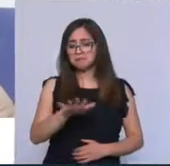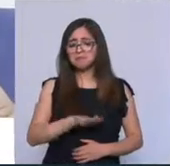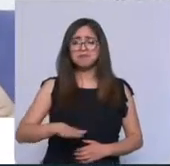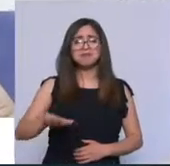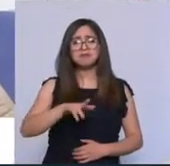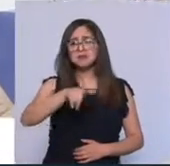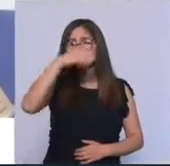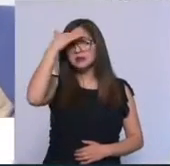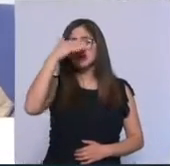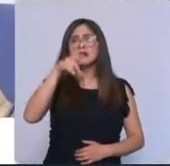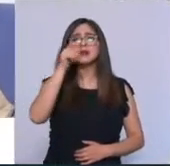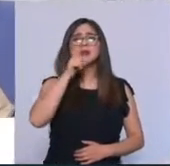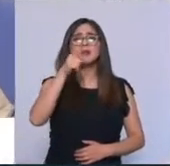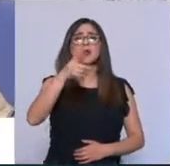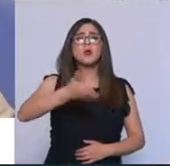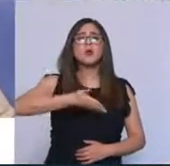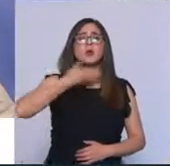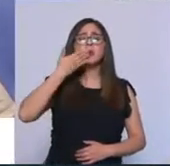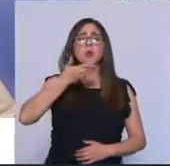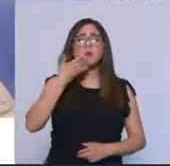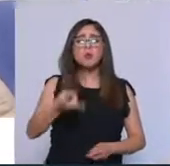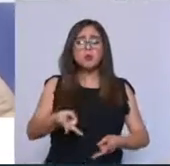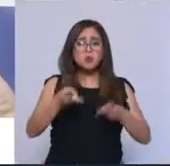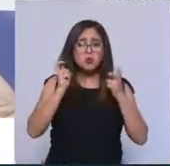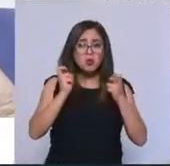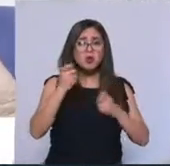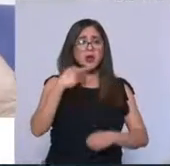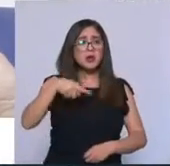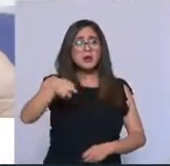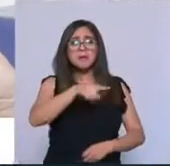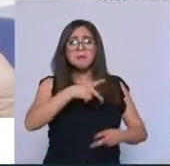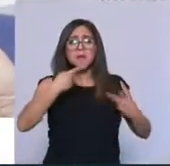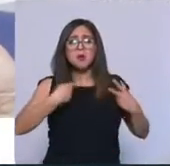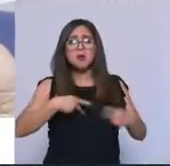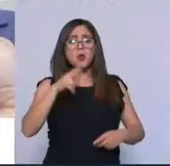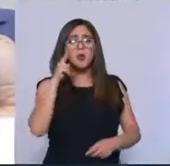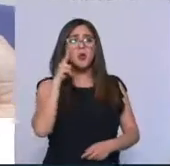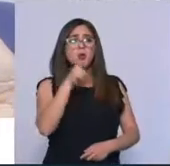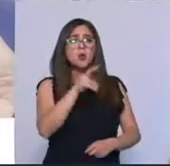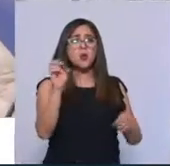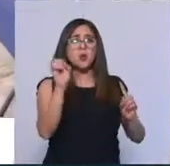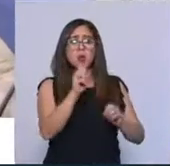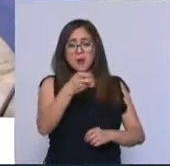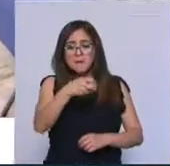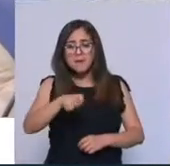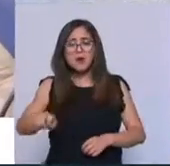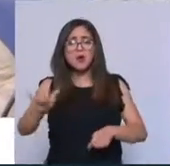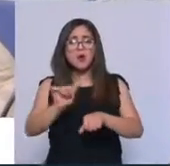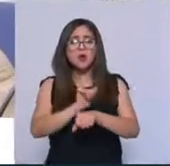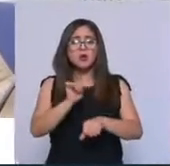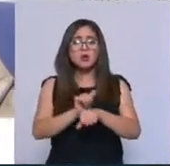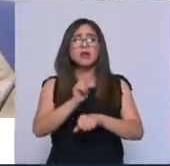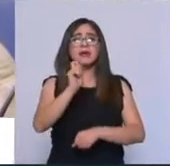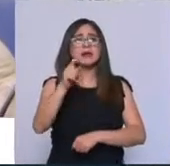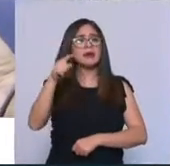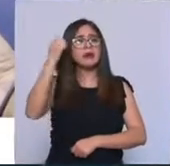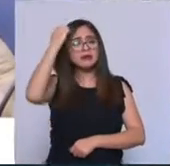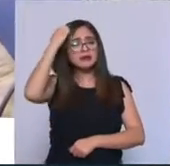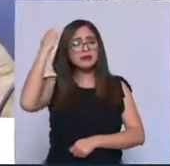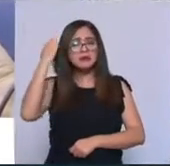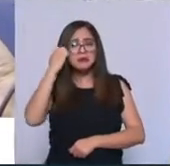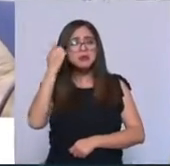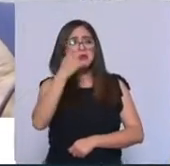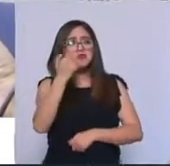común. No me vieron bajar ellos del coche porque él se dio la vuelta y se estacionó una calle atrás. Entonces vieron a